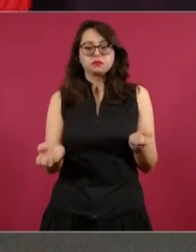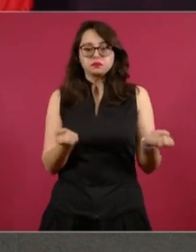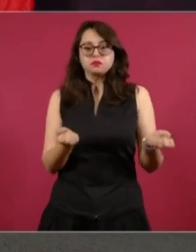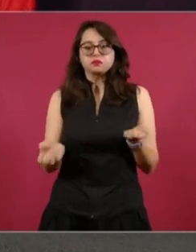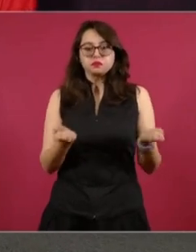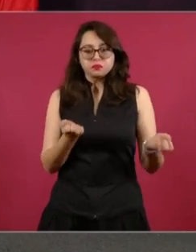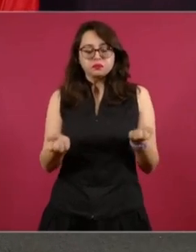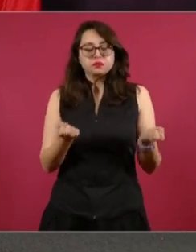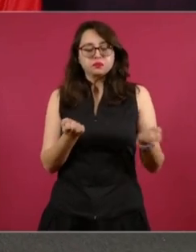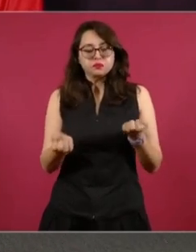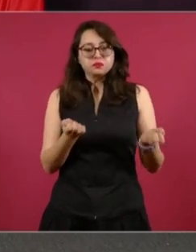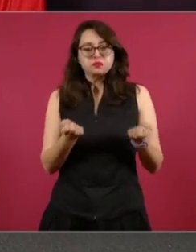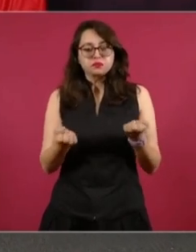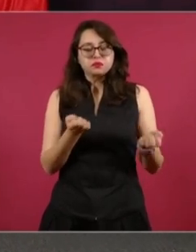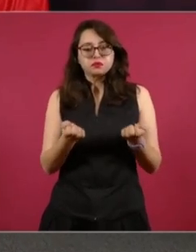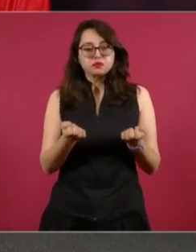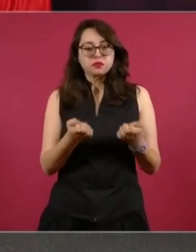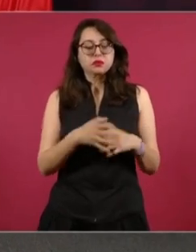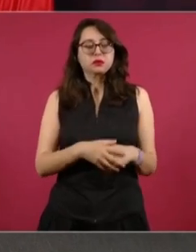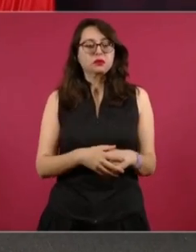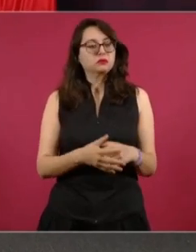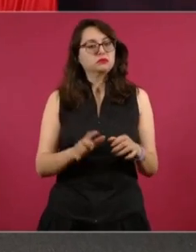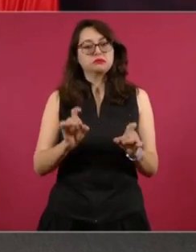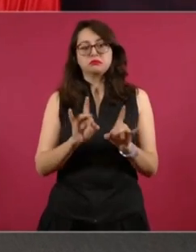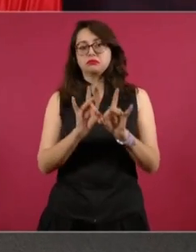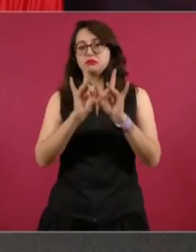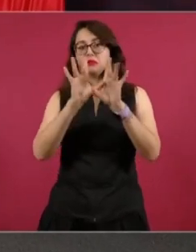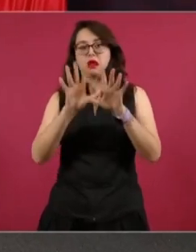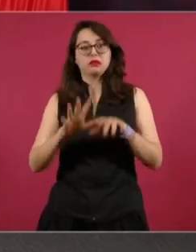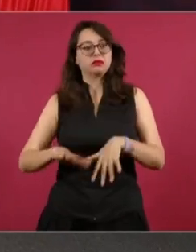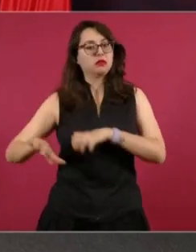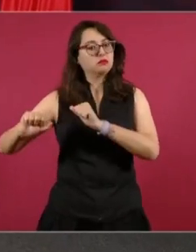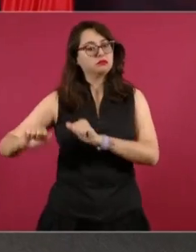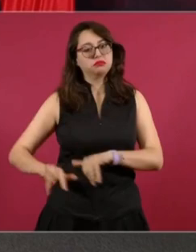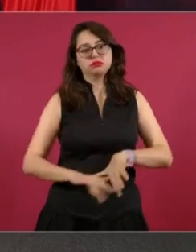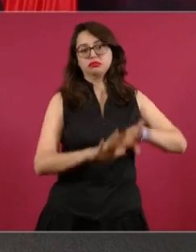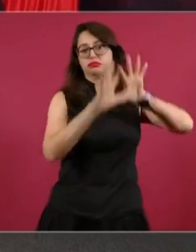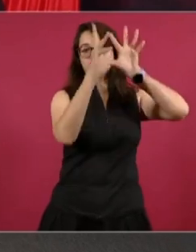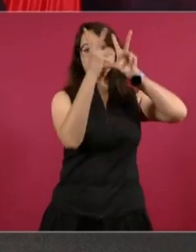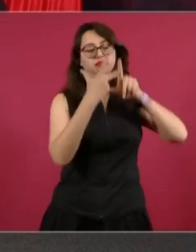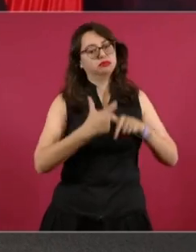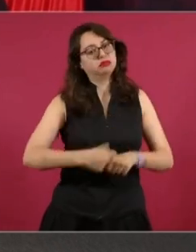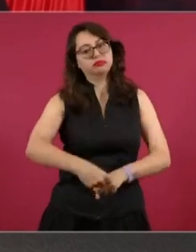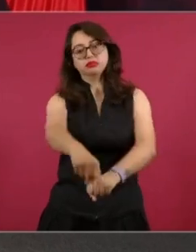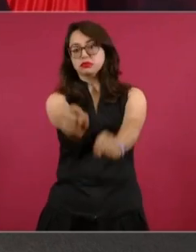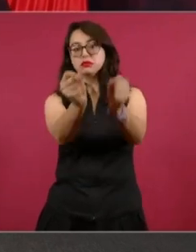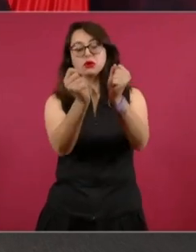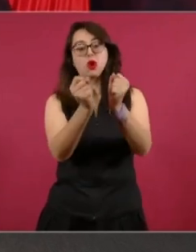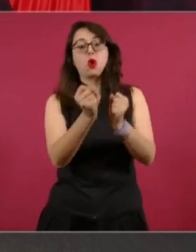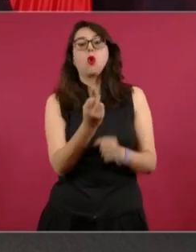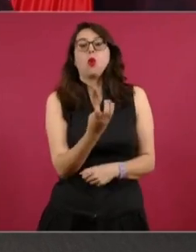entrenamiento, se salvaron cuatro, se recuperaron cuatro con vida,